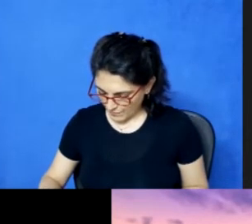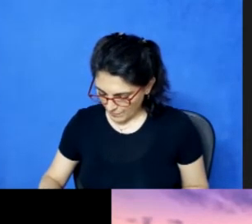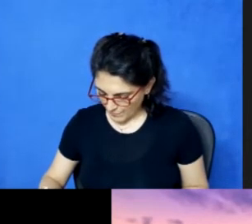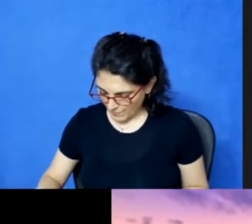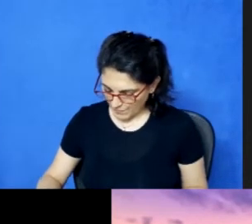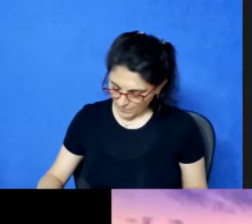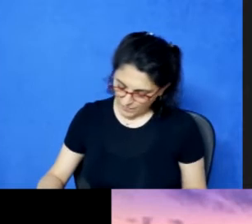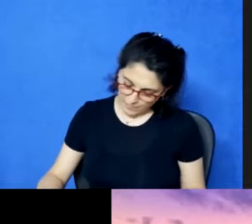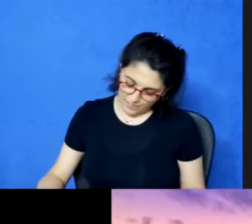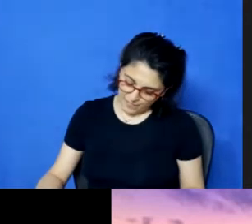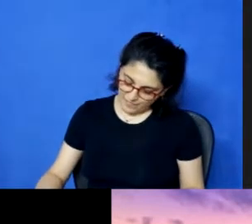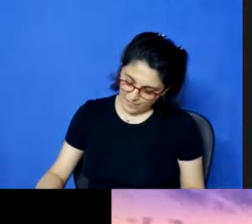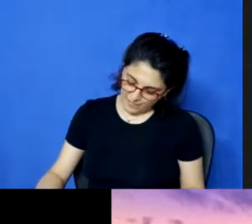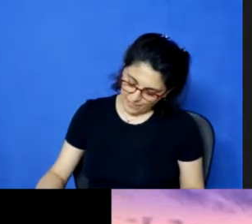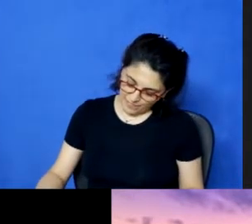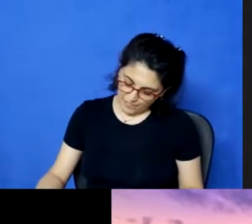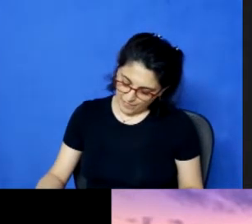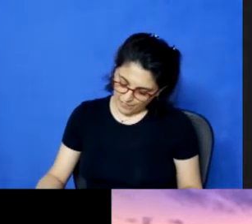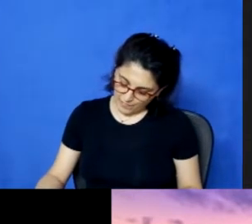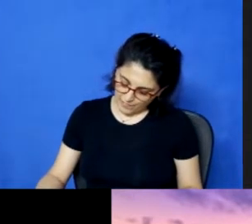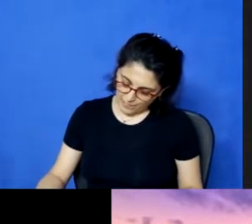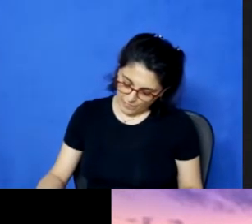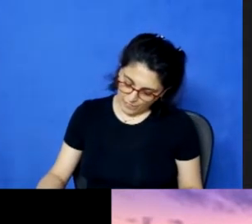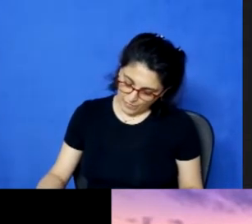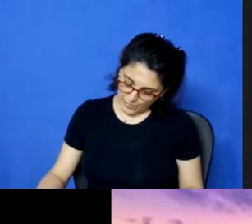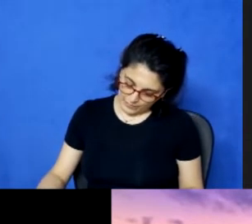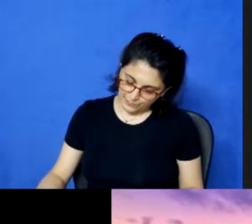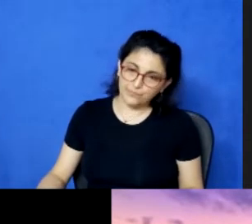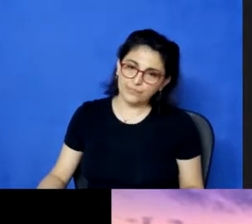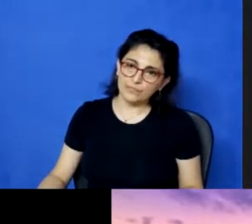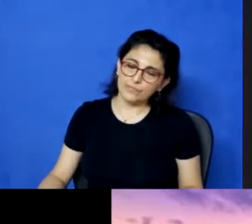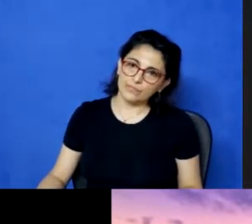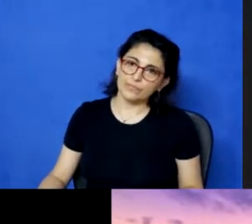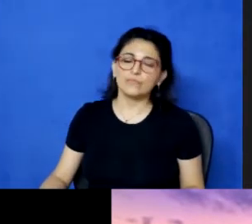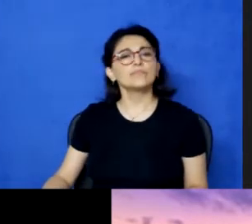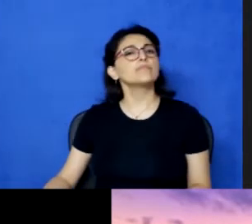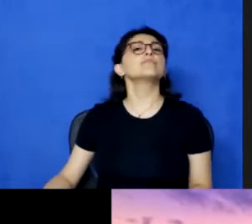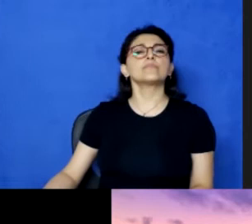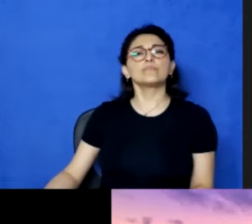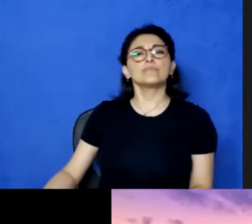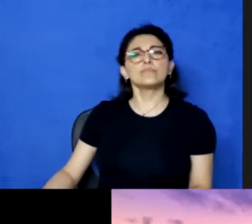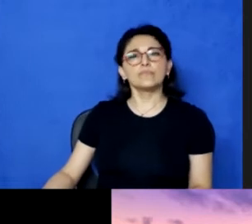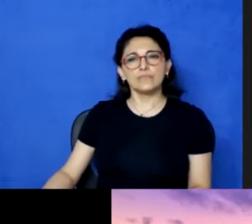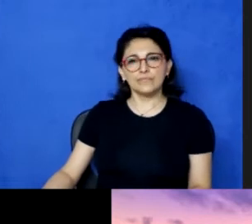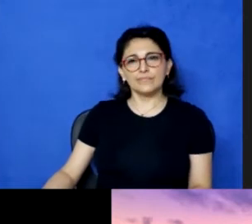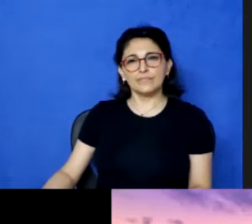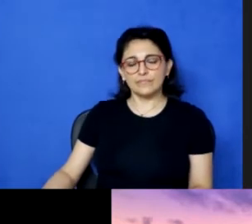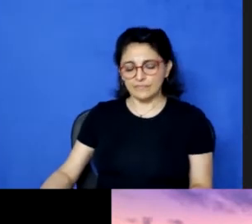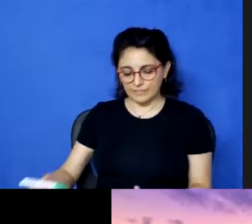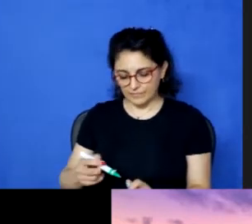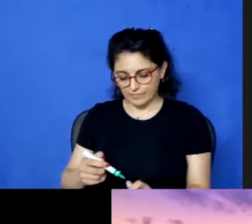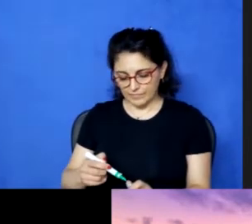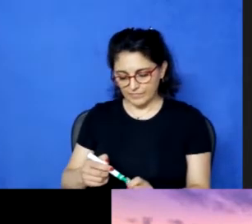puede representar una lección que mínimamente deberíamos aprender a valorar